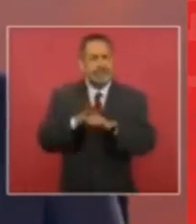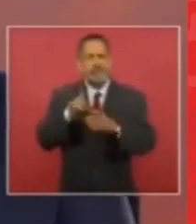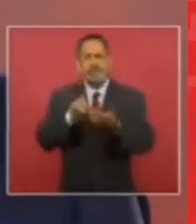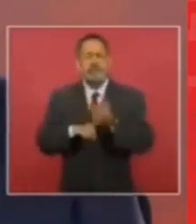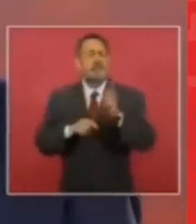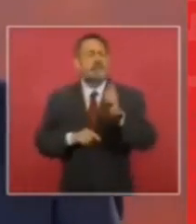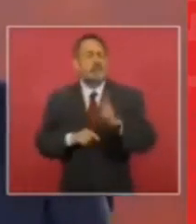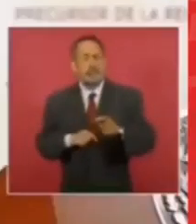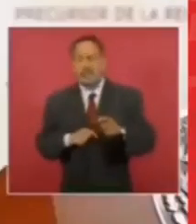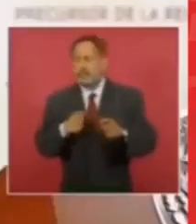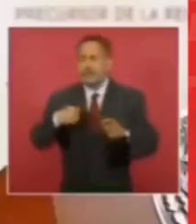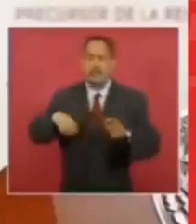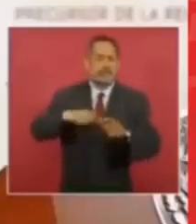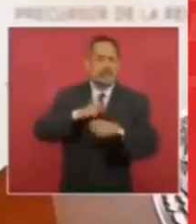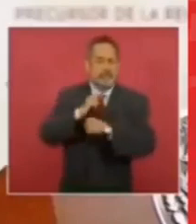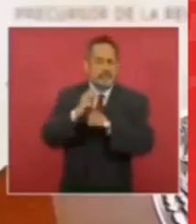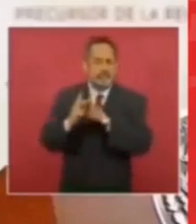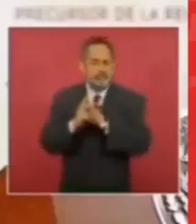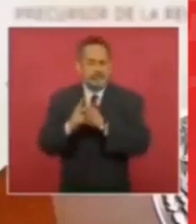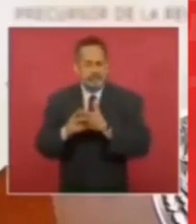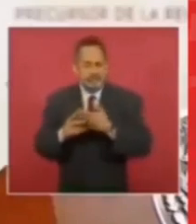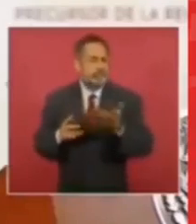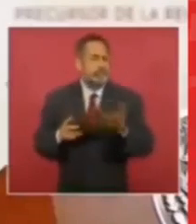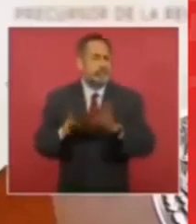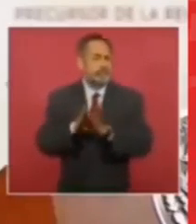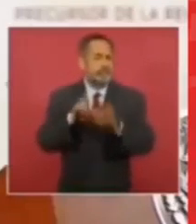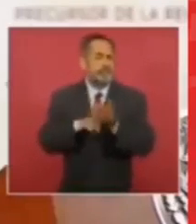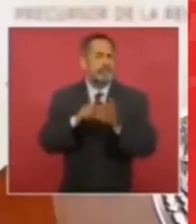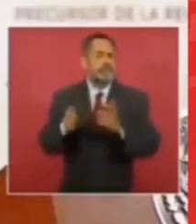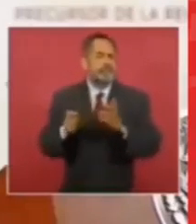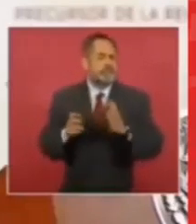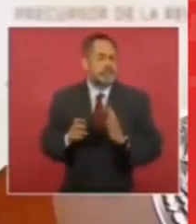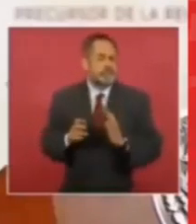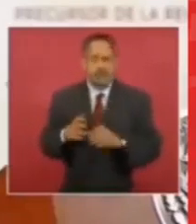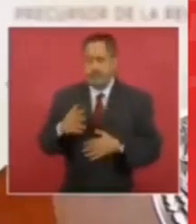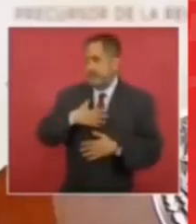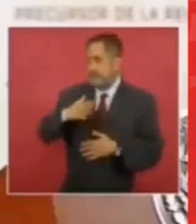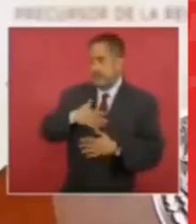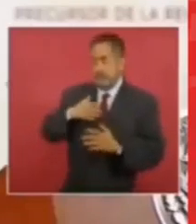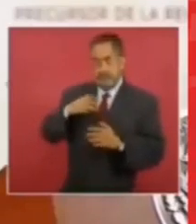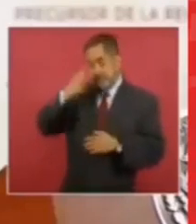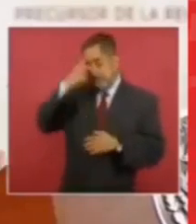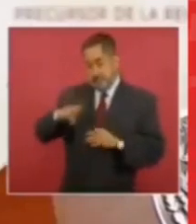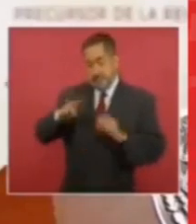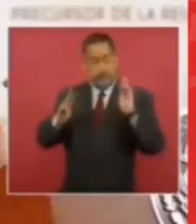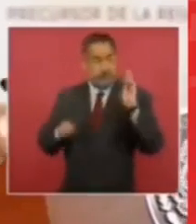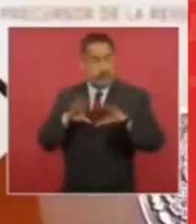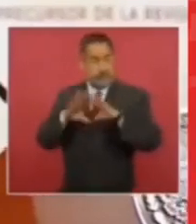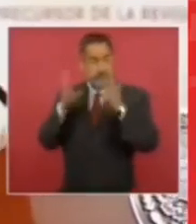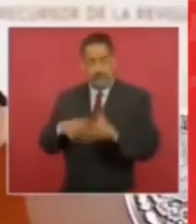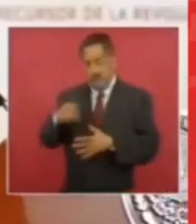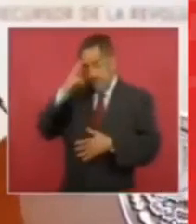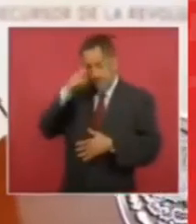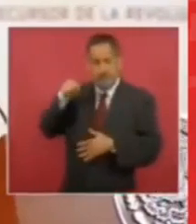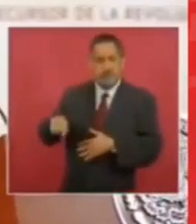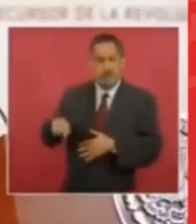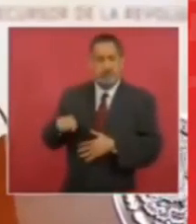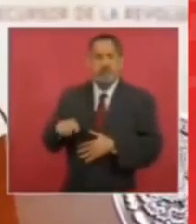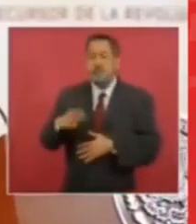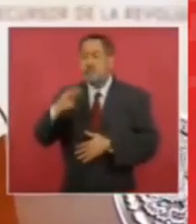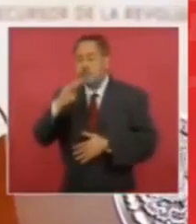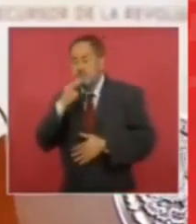nuestro país es de los países del mundo que más energía